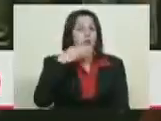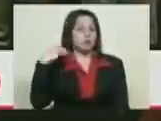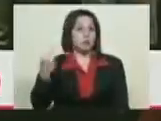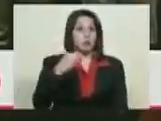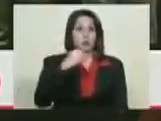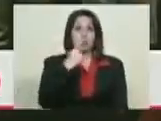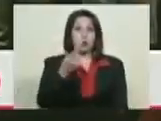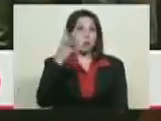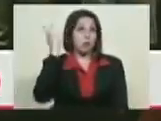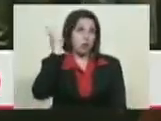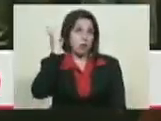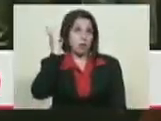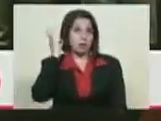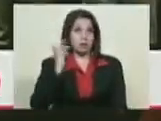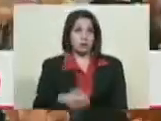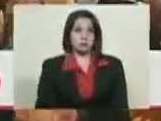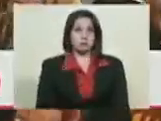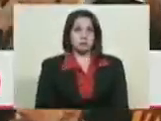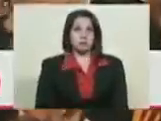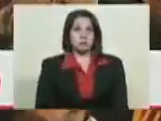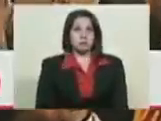mujer.